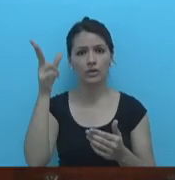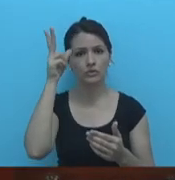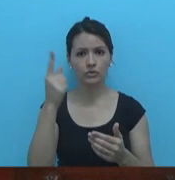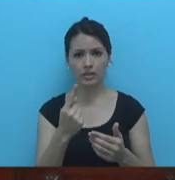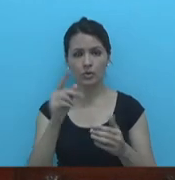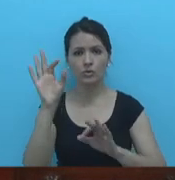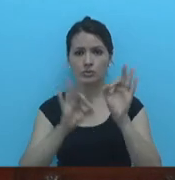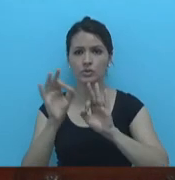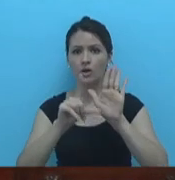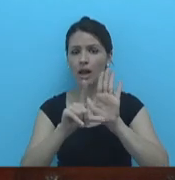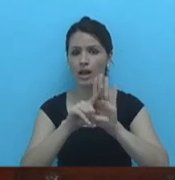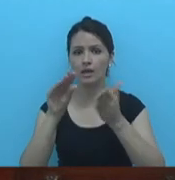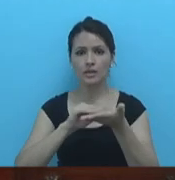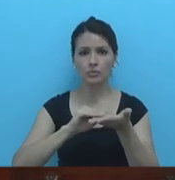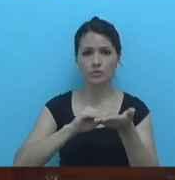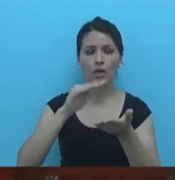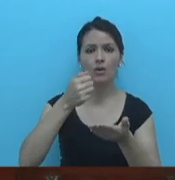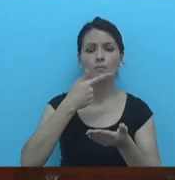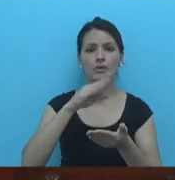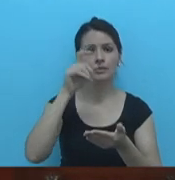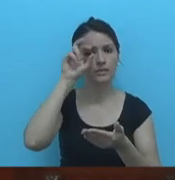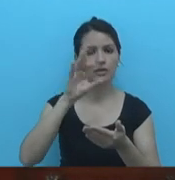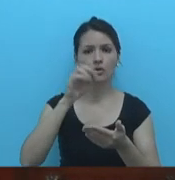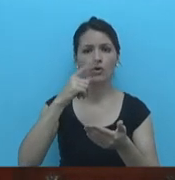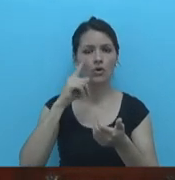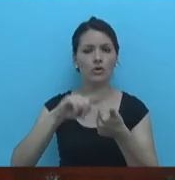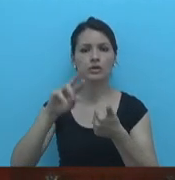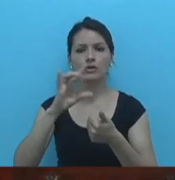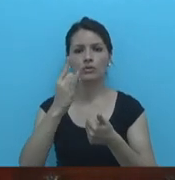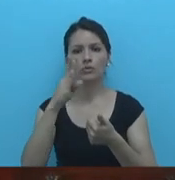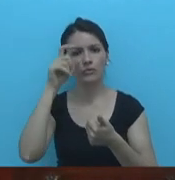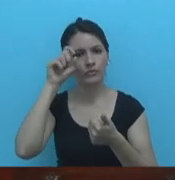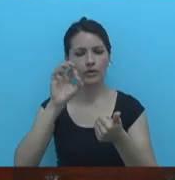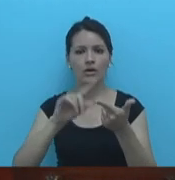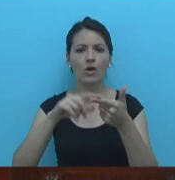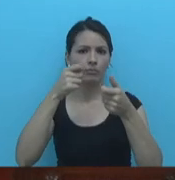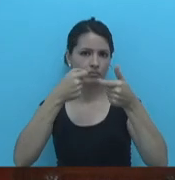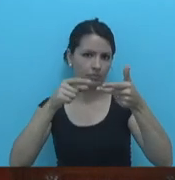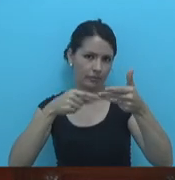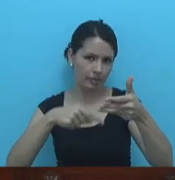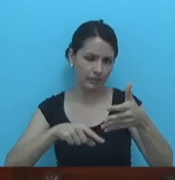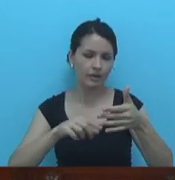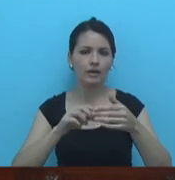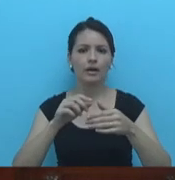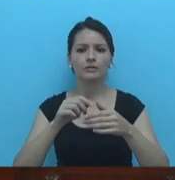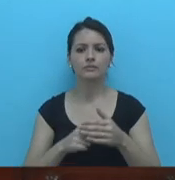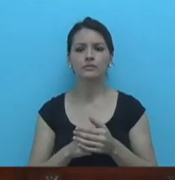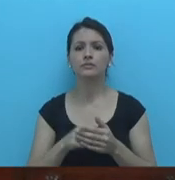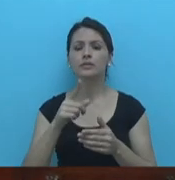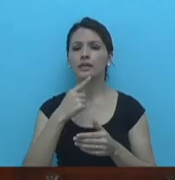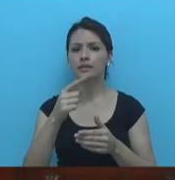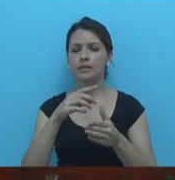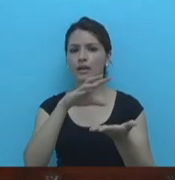32.281, proyecto de ley de los señores diputados Mascheroni, Rubio, Di Polina, Boscarol, Galdiano, Busato, Real y Gregoret, por el cual se establece que las cajas